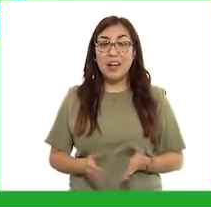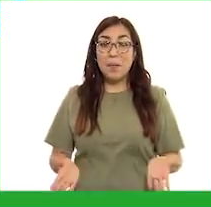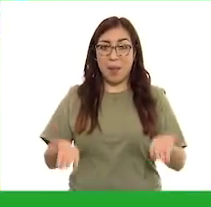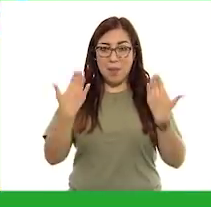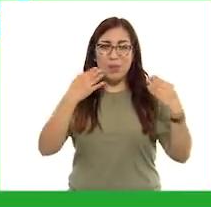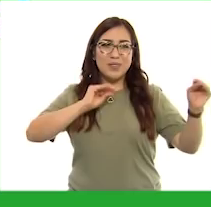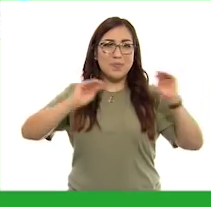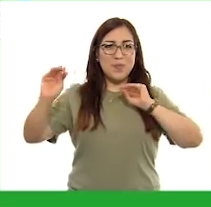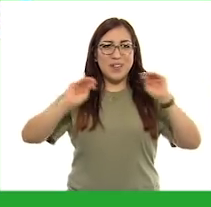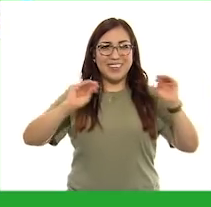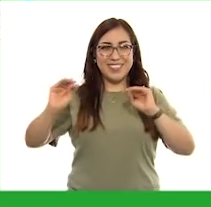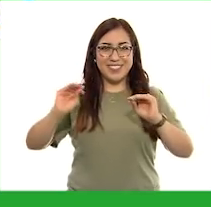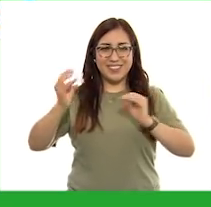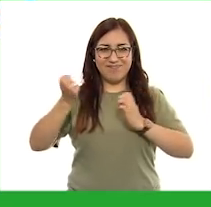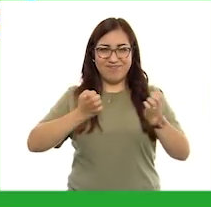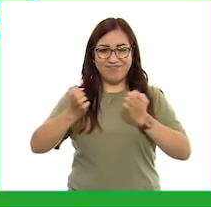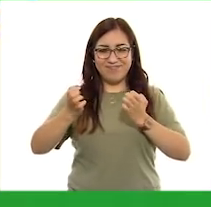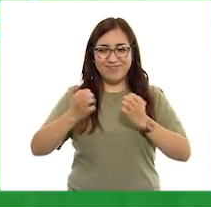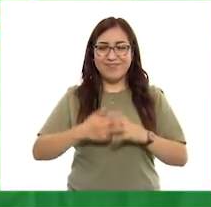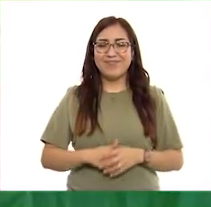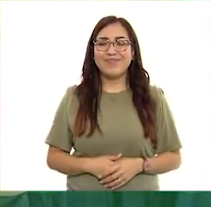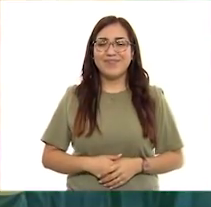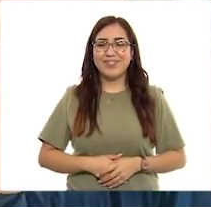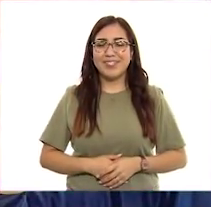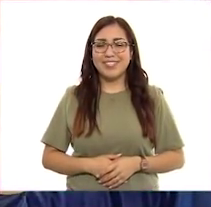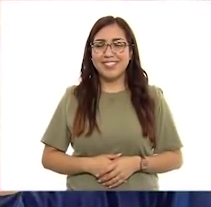Vamos a movernos.